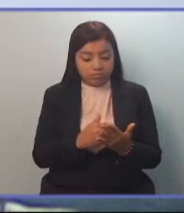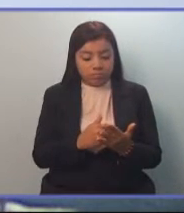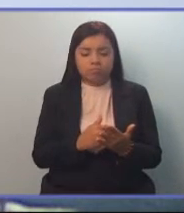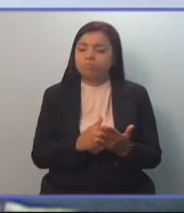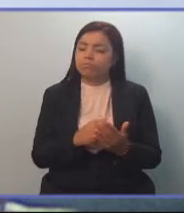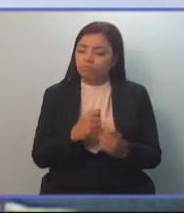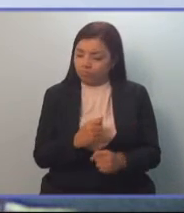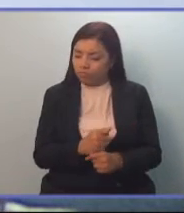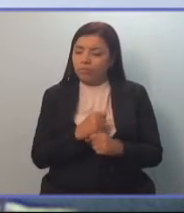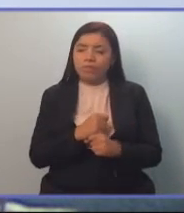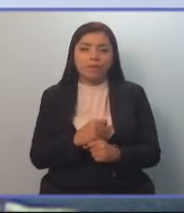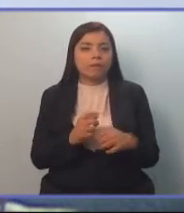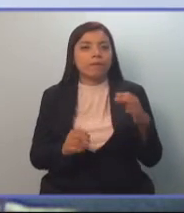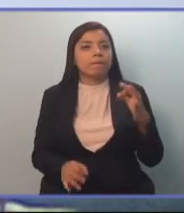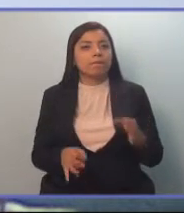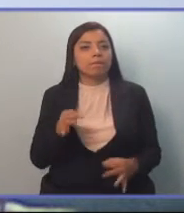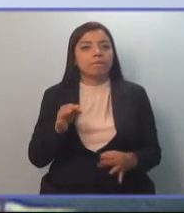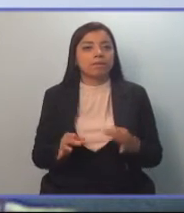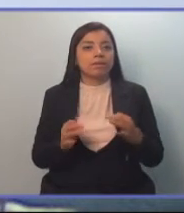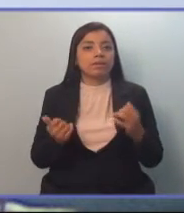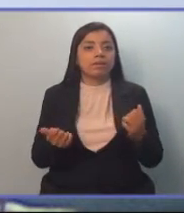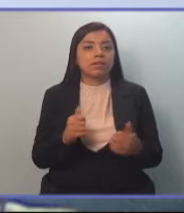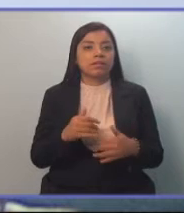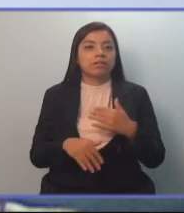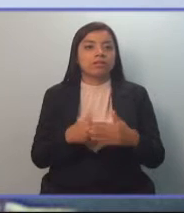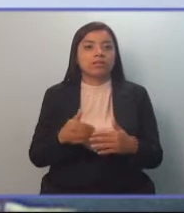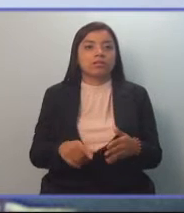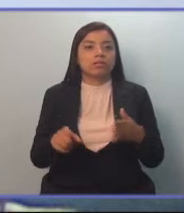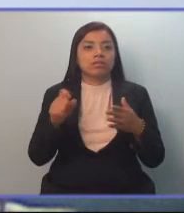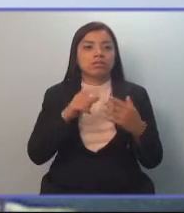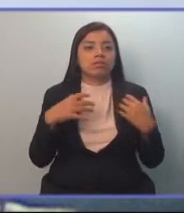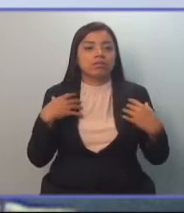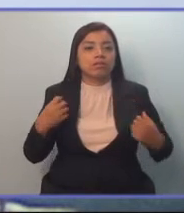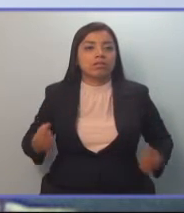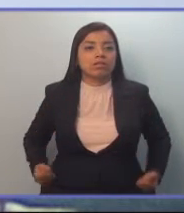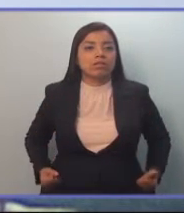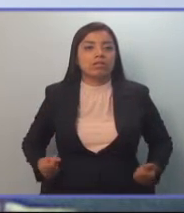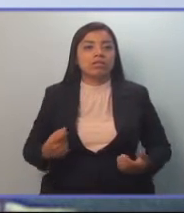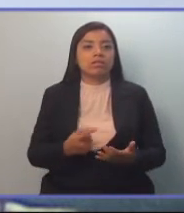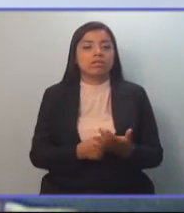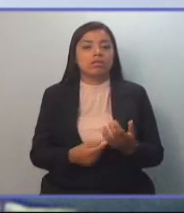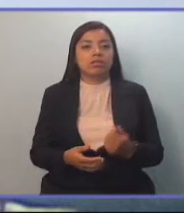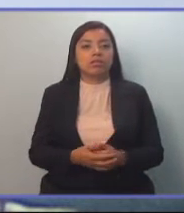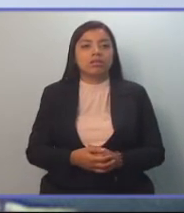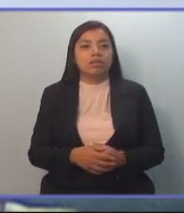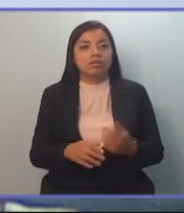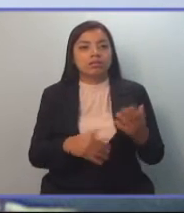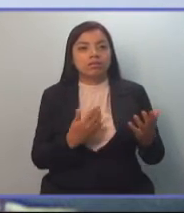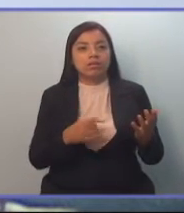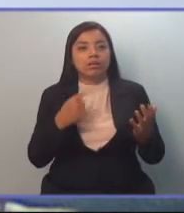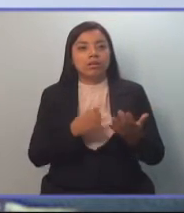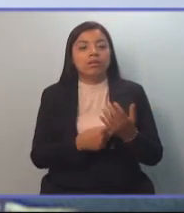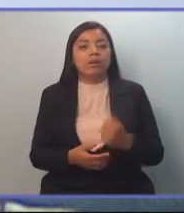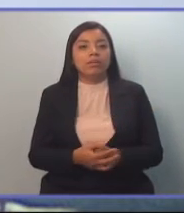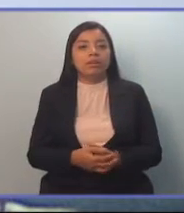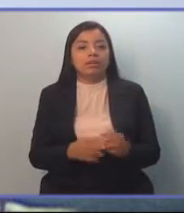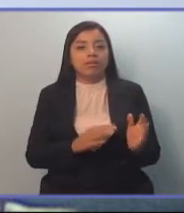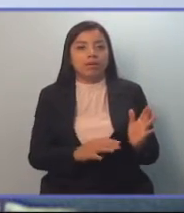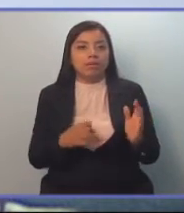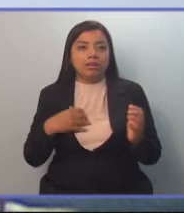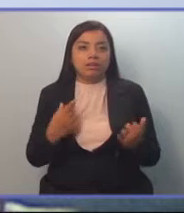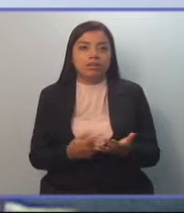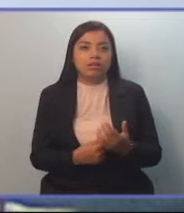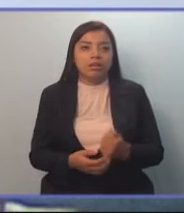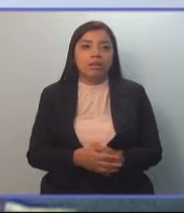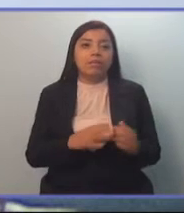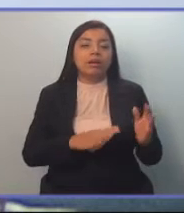certeza jurídica en la relación del Estado con la persona humana. La Comisión emitió las citadas reformas a la Ley de la